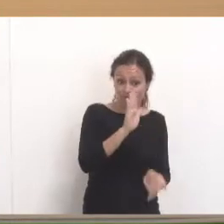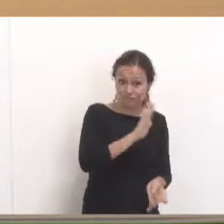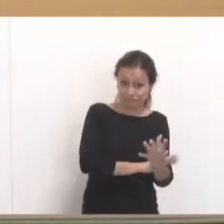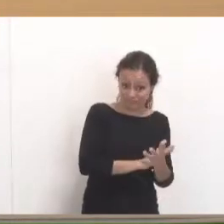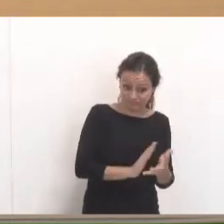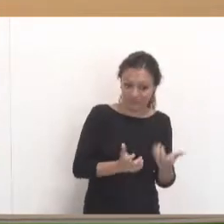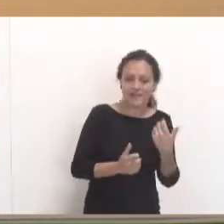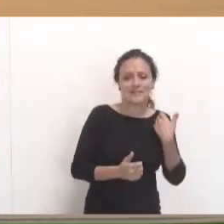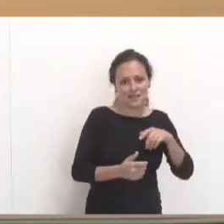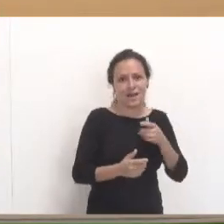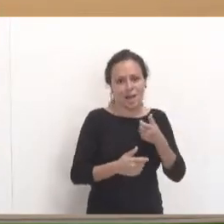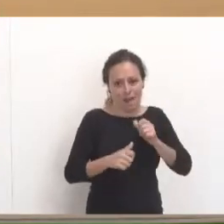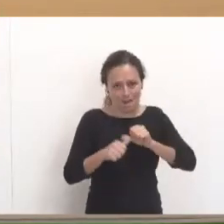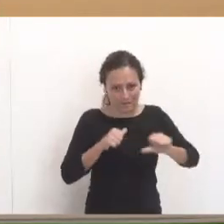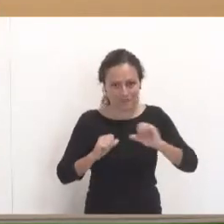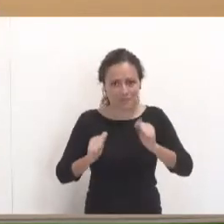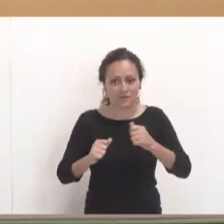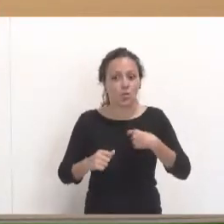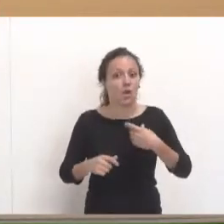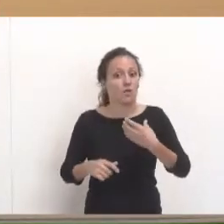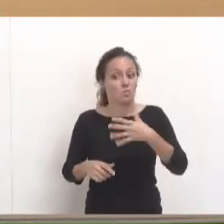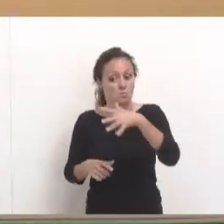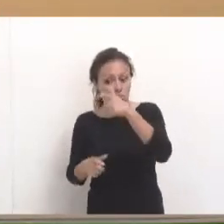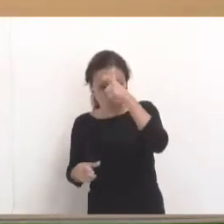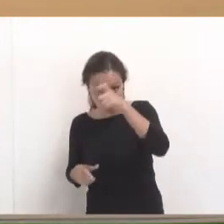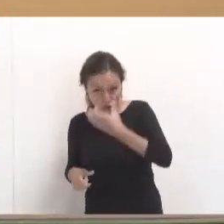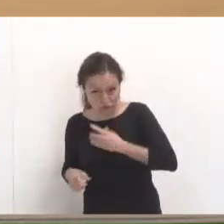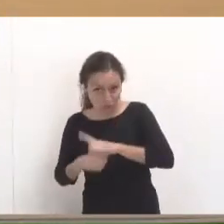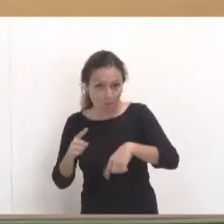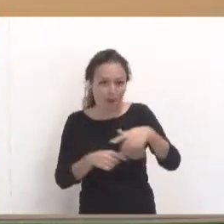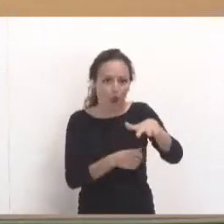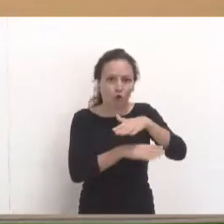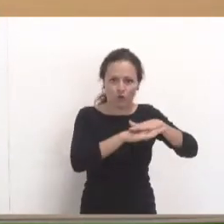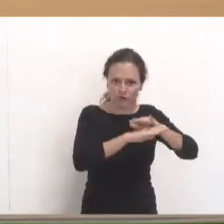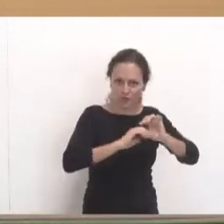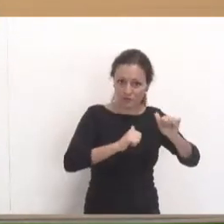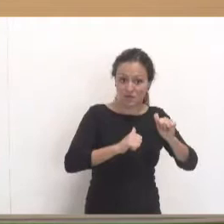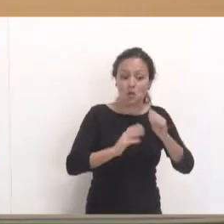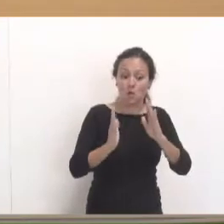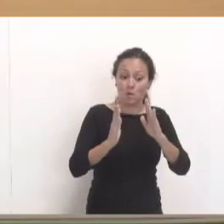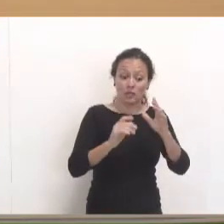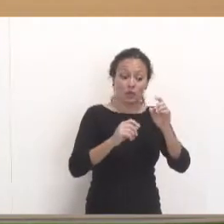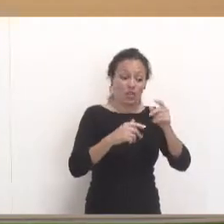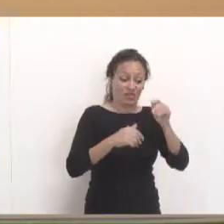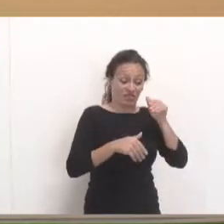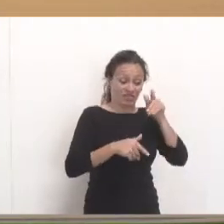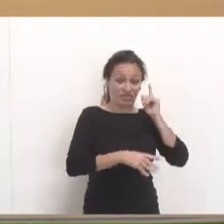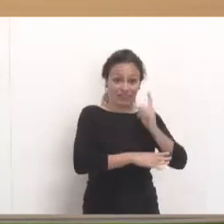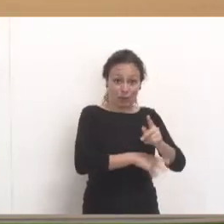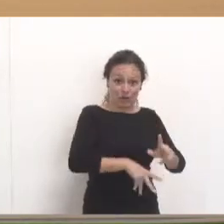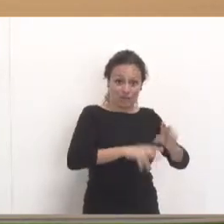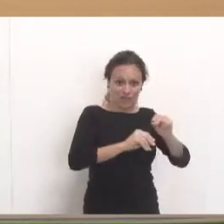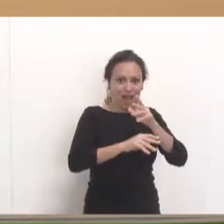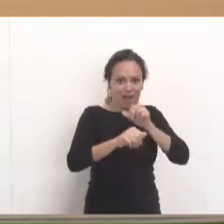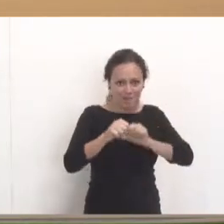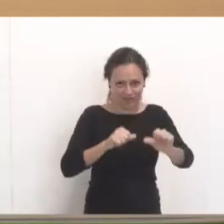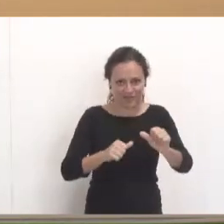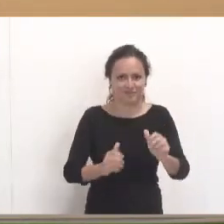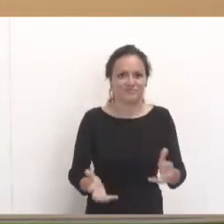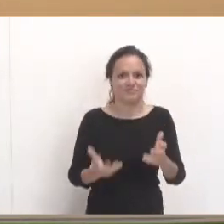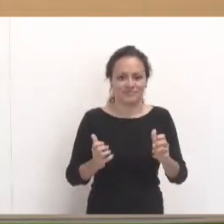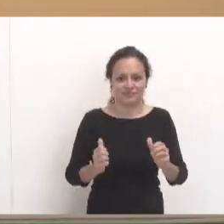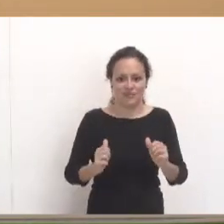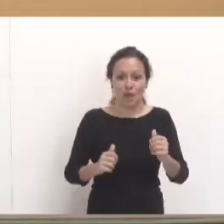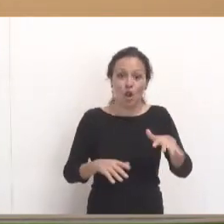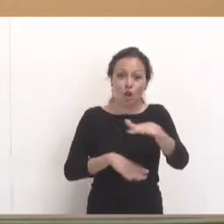llevó la democracia a los municipios y a sus gobiernos y que vino a completar el ciclo democrático iniciado al finalizar la dictadura. Con este motivo, la Junta de Gobierno de la